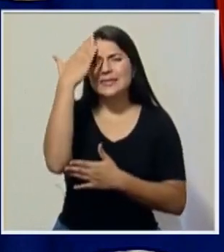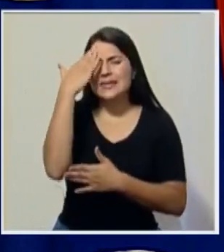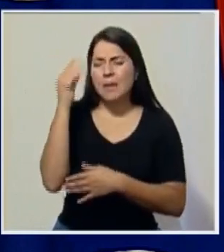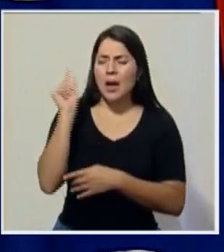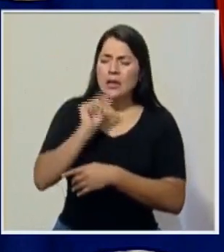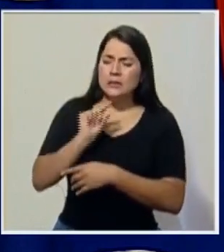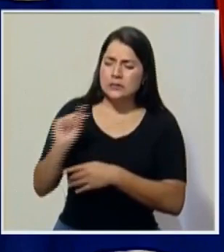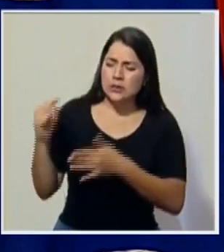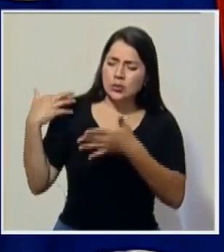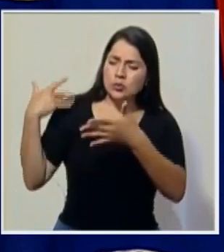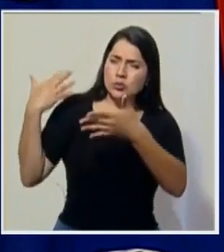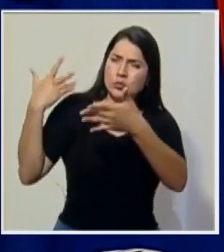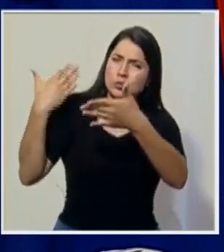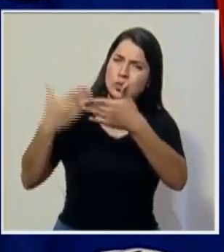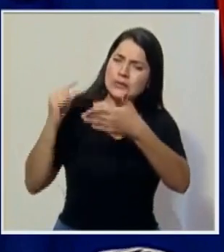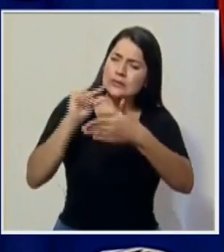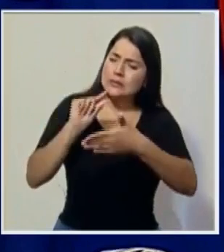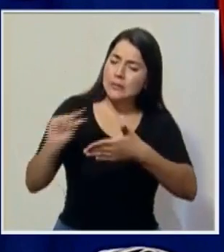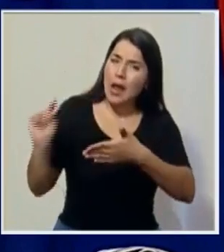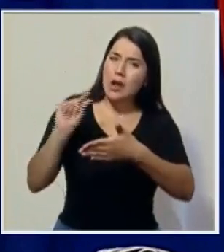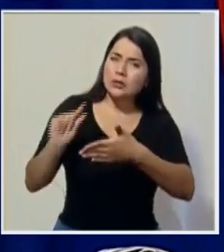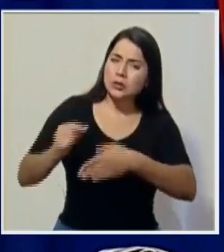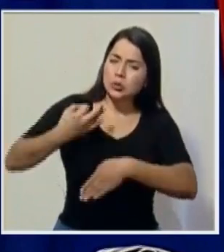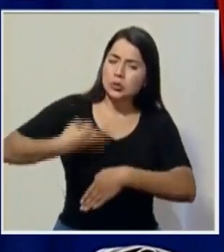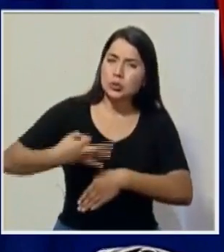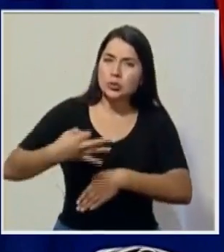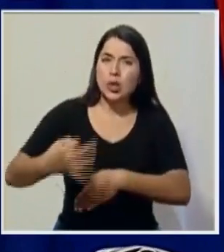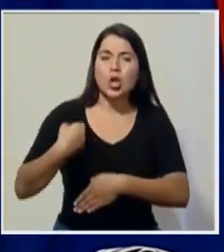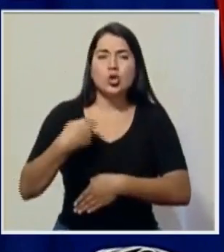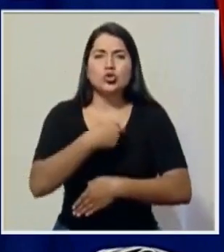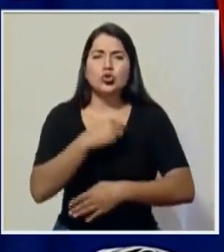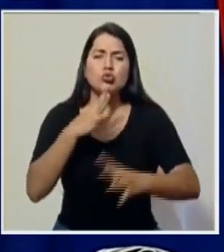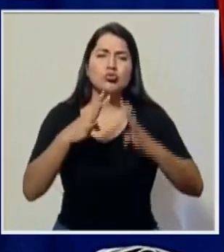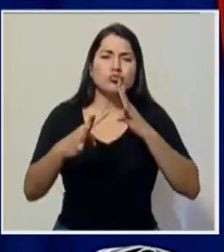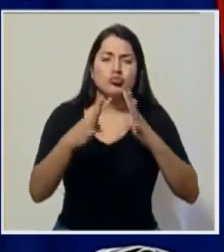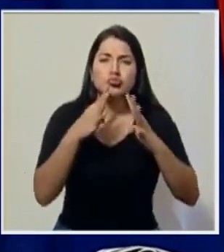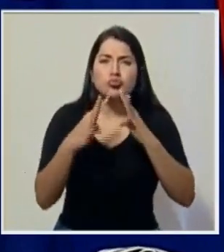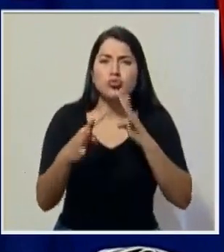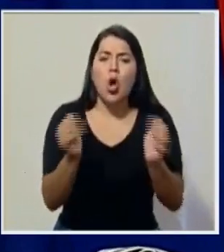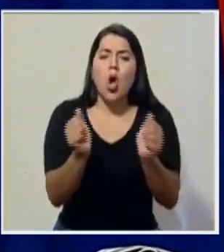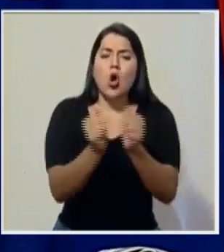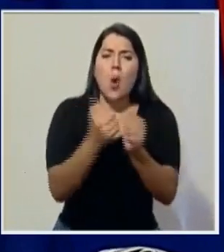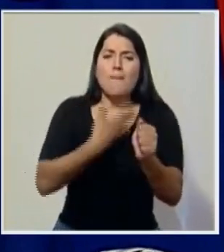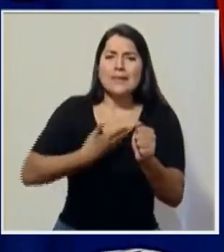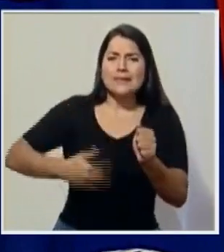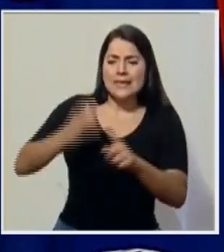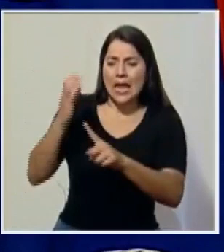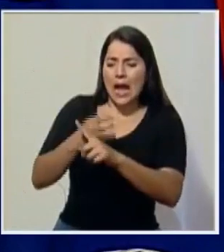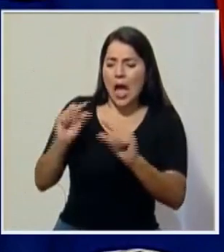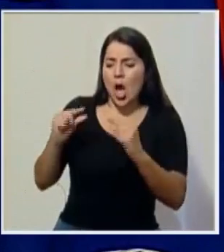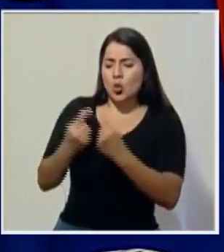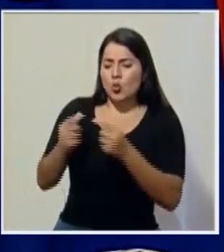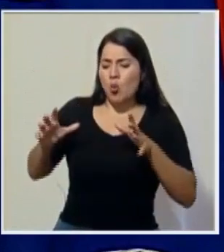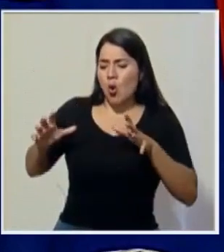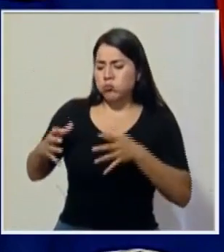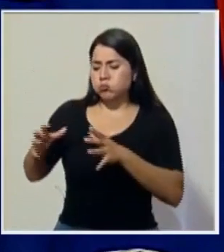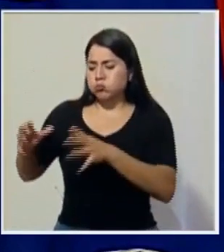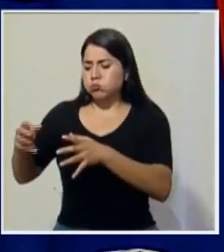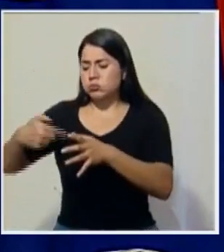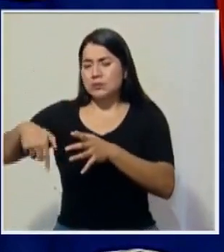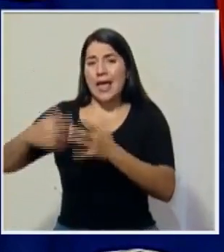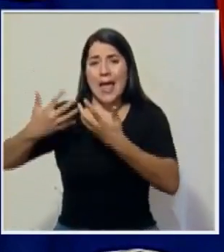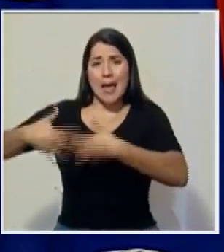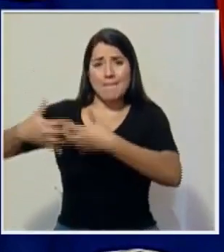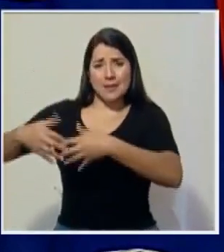día tras día sosteniendo conversaciones tanto con los presidentes de las cámaras como con muchos de ustedes que se han